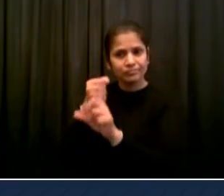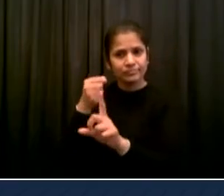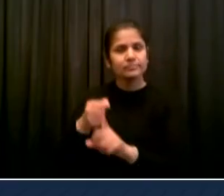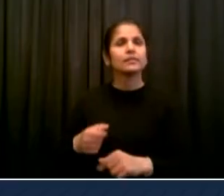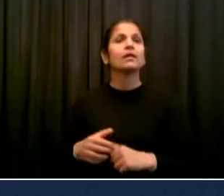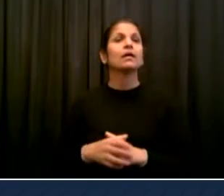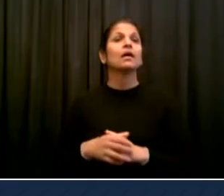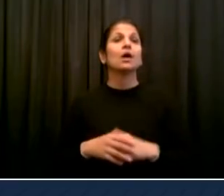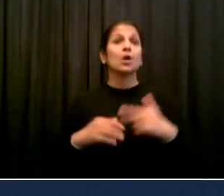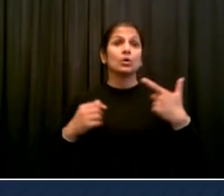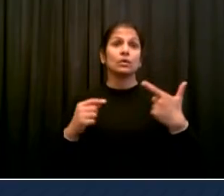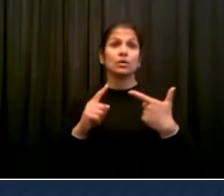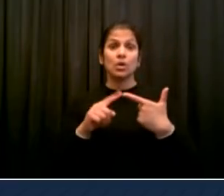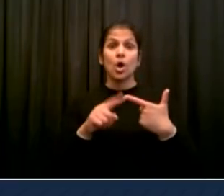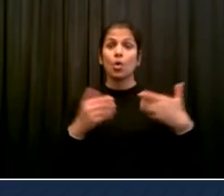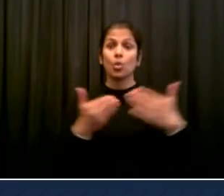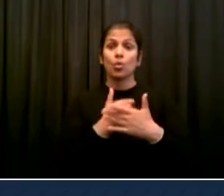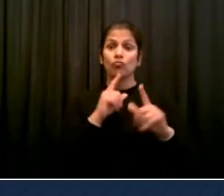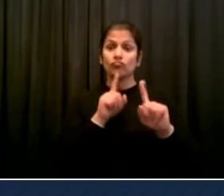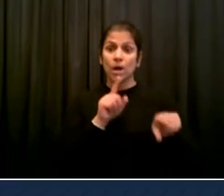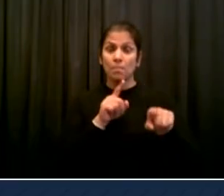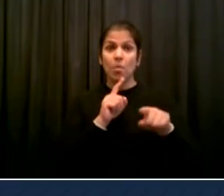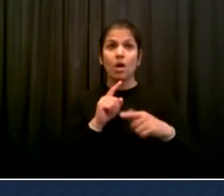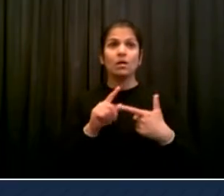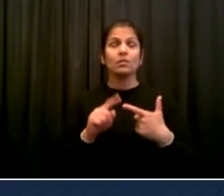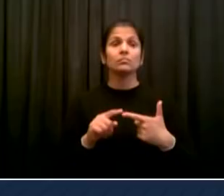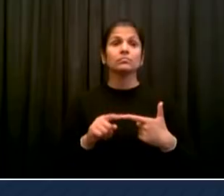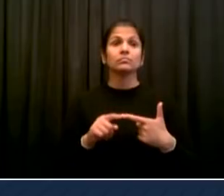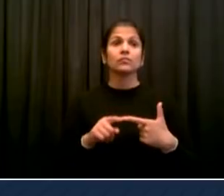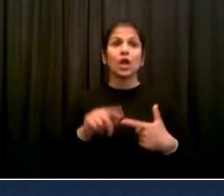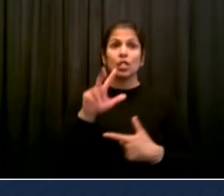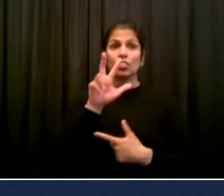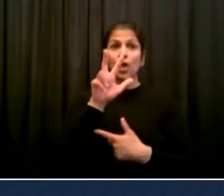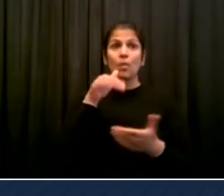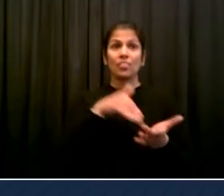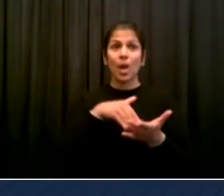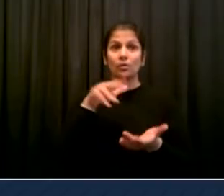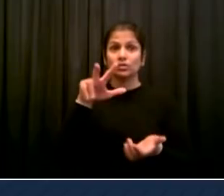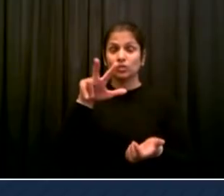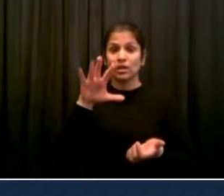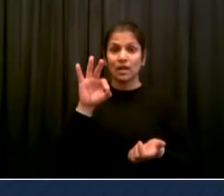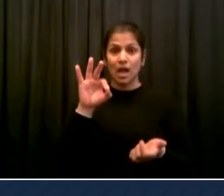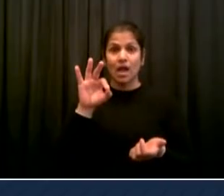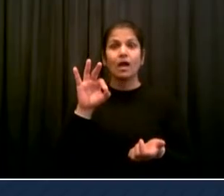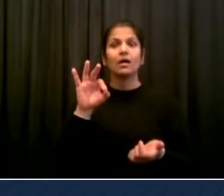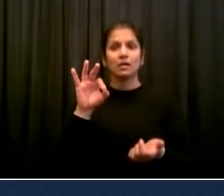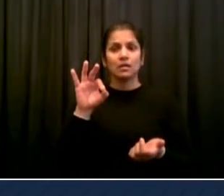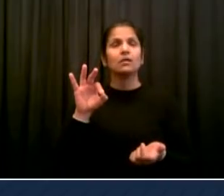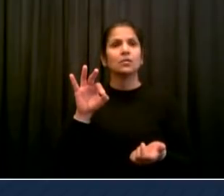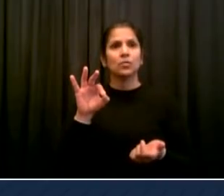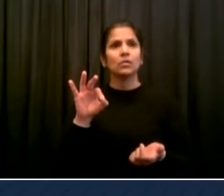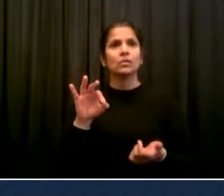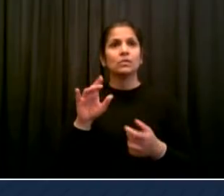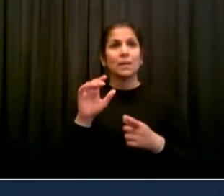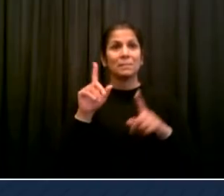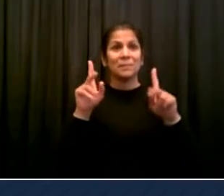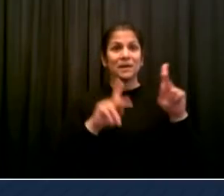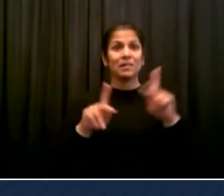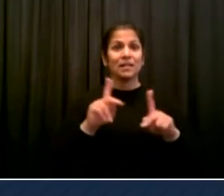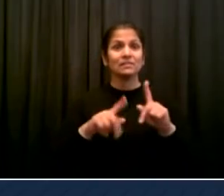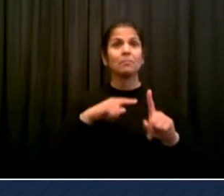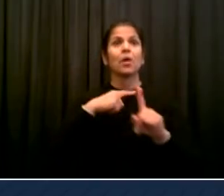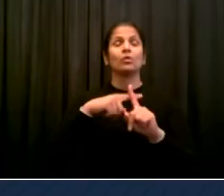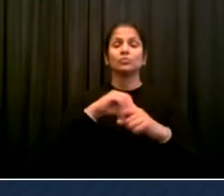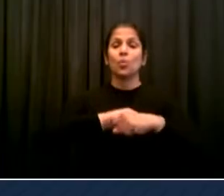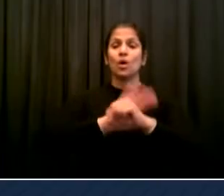7-day average. Today's report, 3,039 cases. Number 3, percentage of people testing positive citywide for COVID-19. Today's report